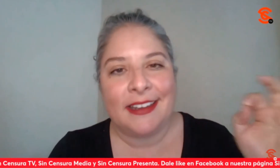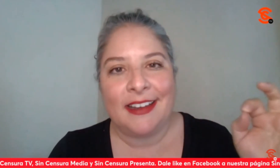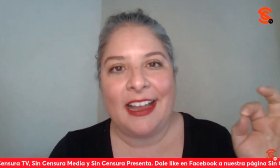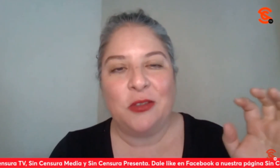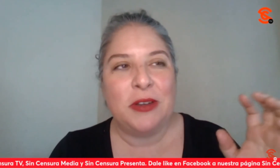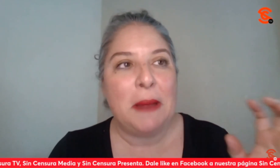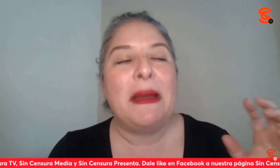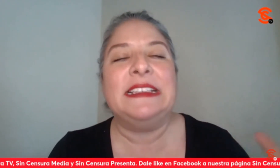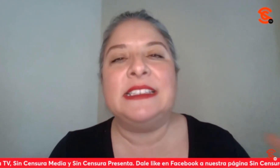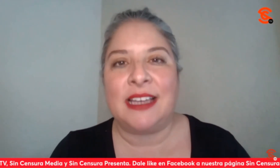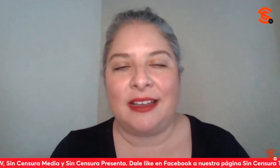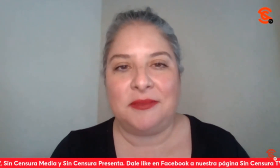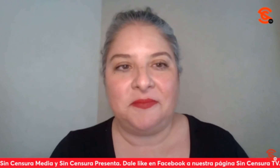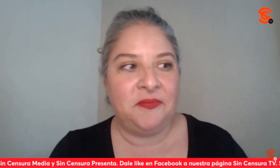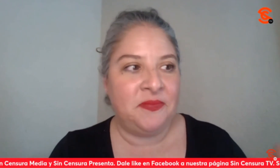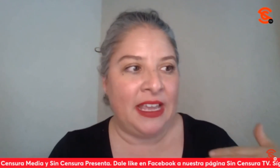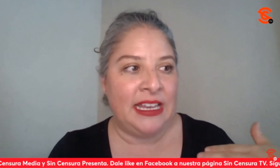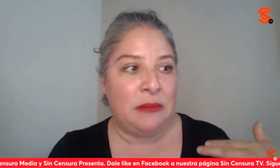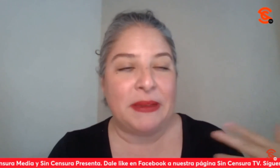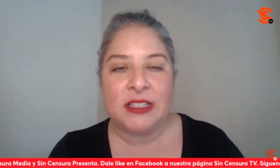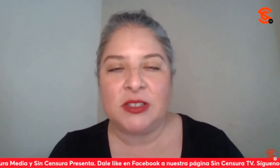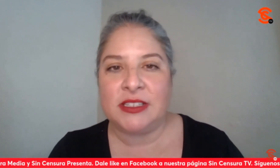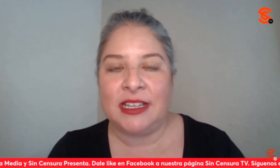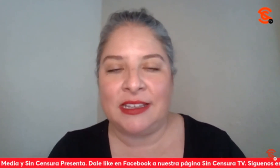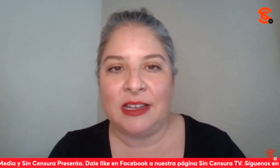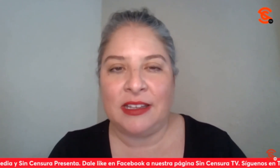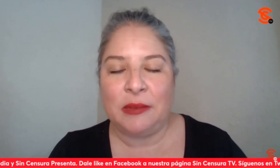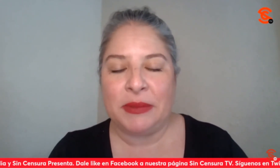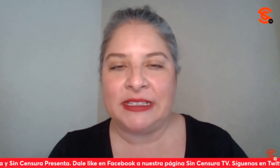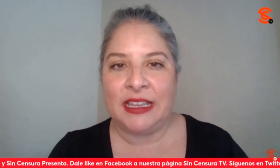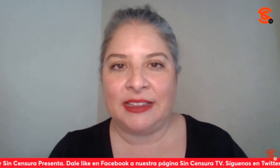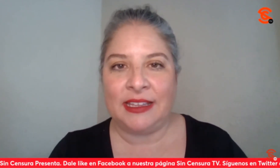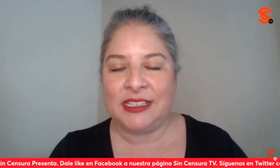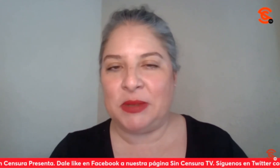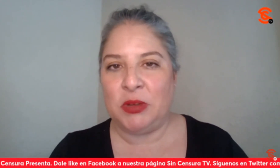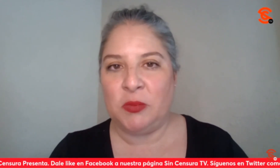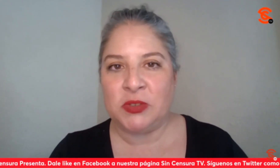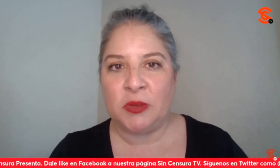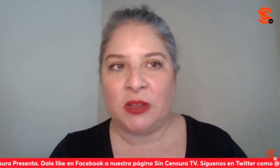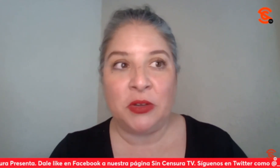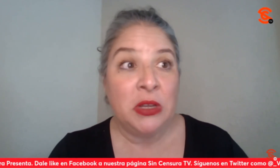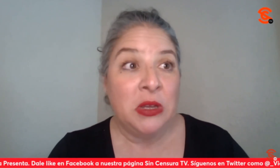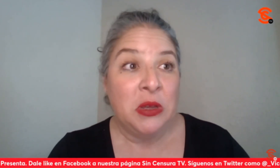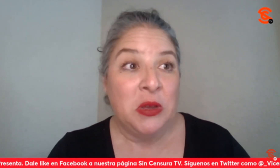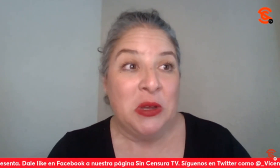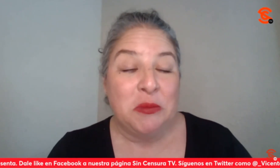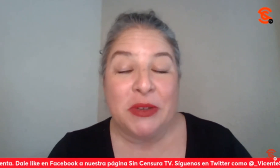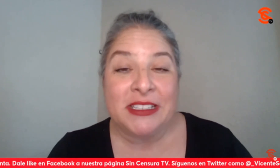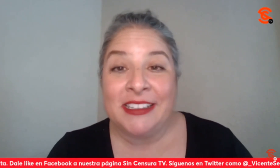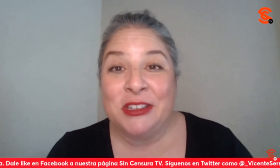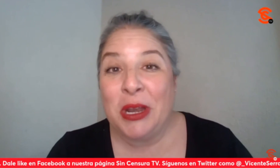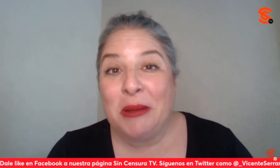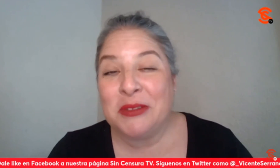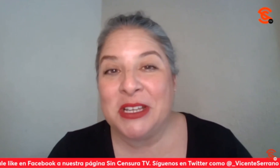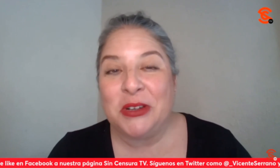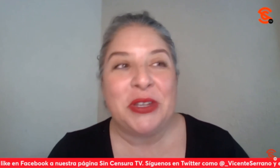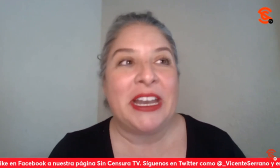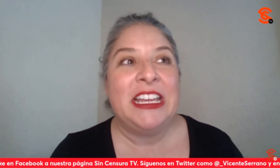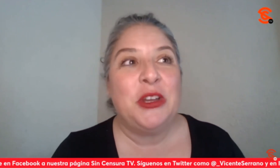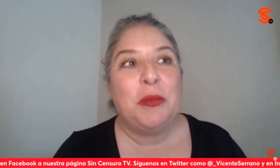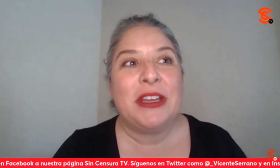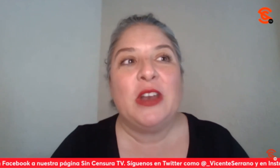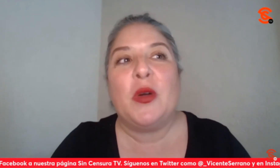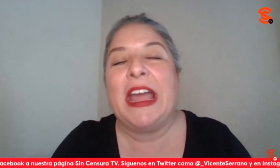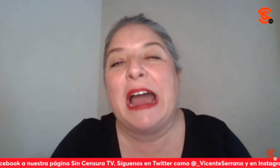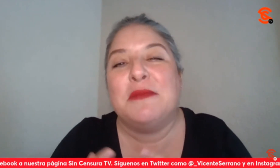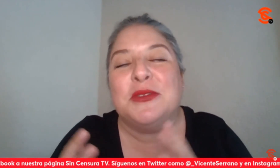buscar alguna mancha en el pasado del presidente Andrés Manuel López Obrador, pues no lo vamos a encontrar, y